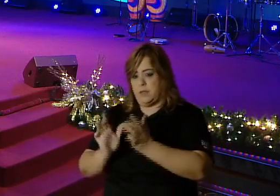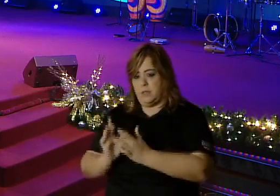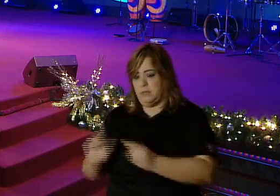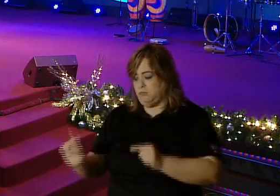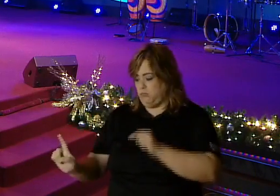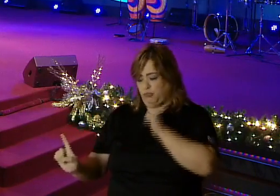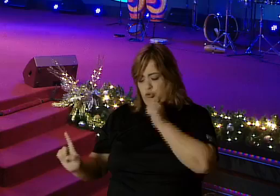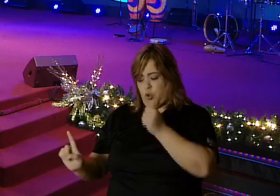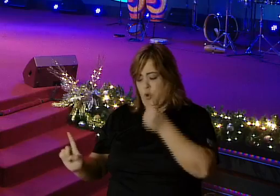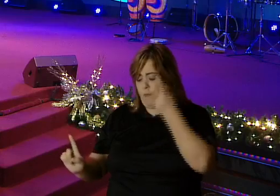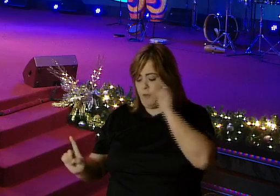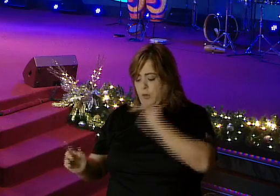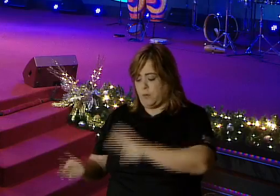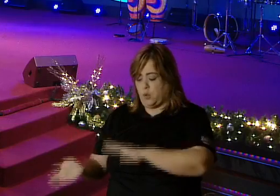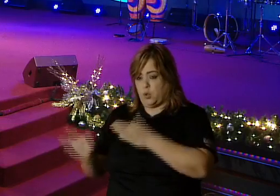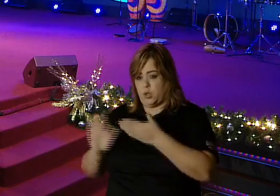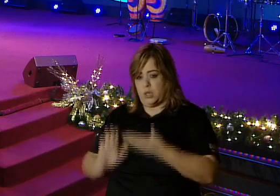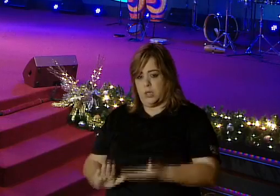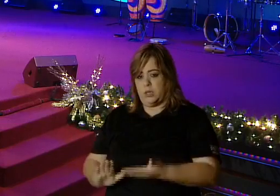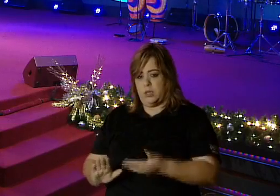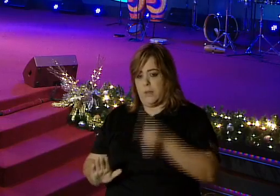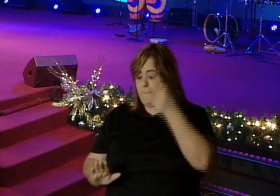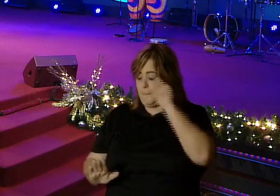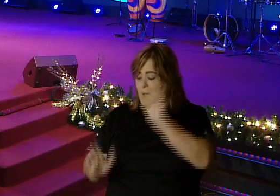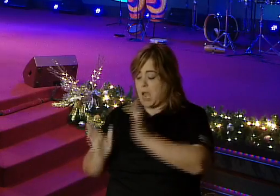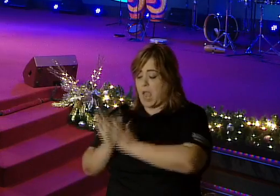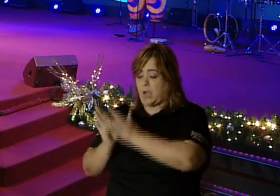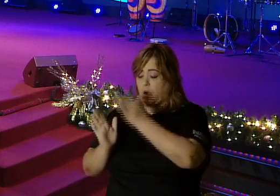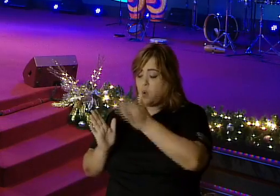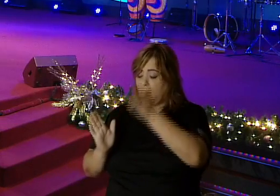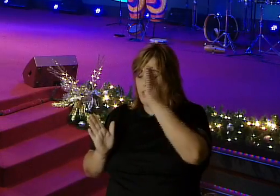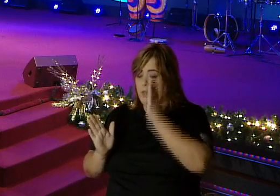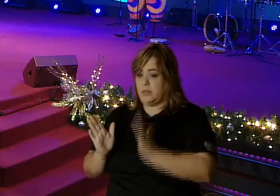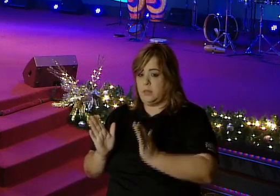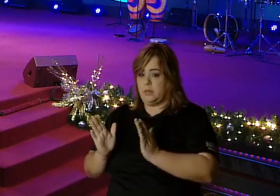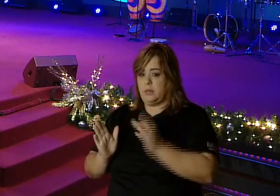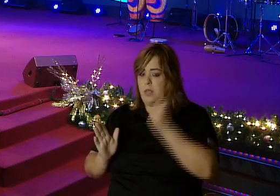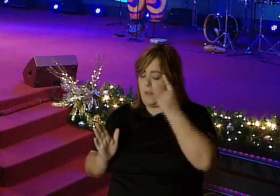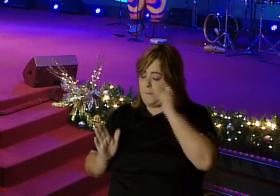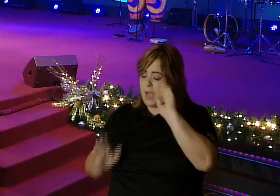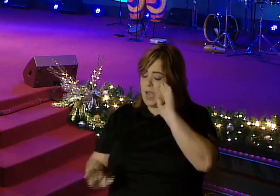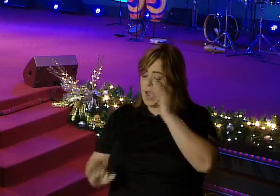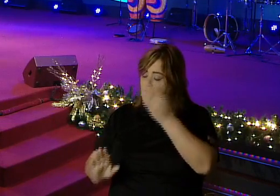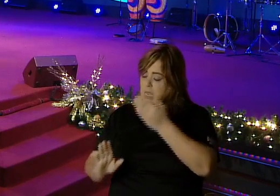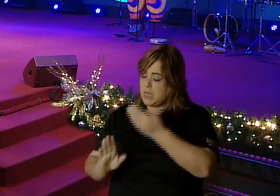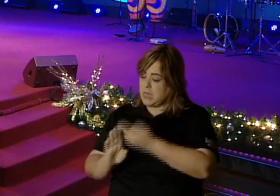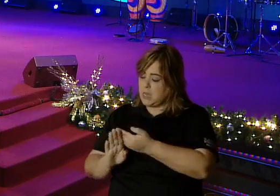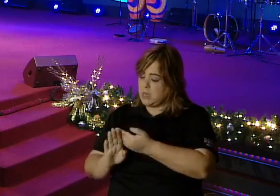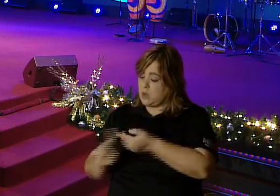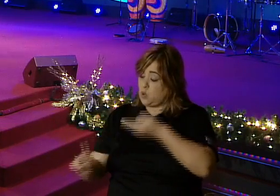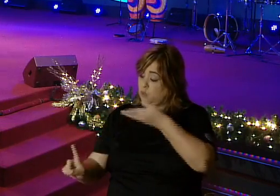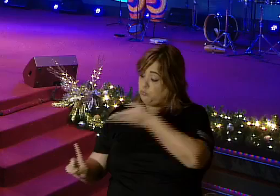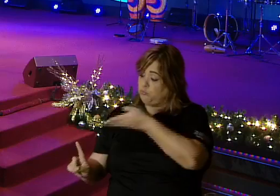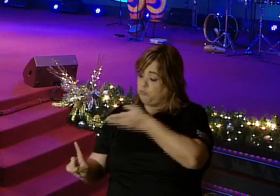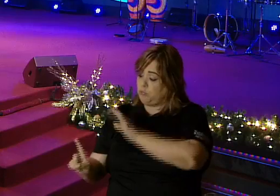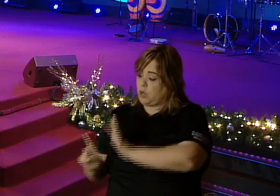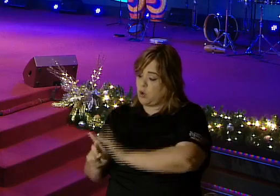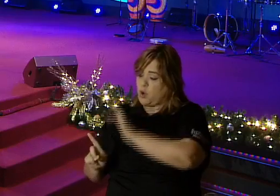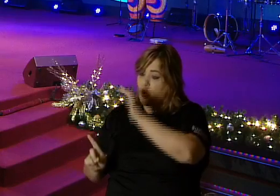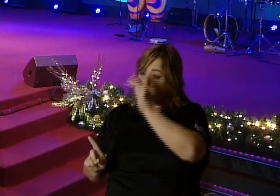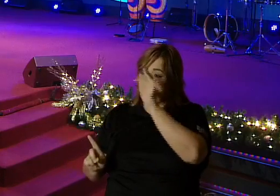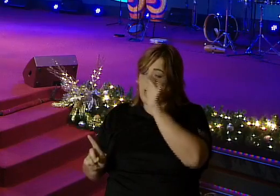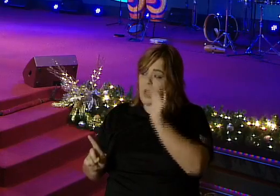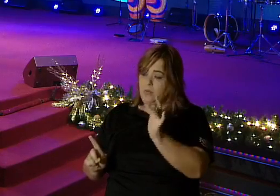es para muerte, sino para la gloria de Dios, para que el Hijo de Dios sea glorificado de